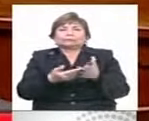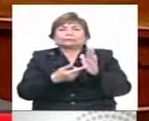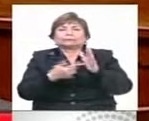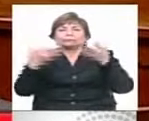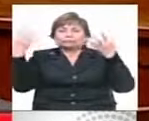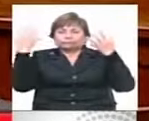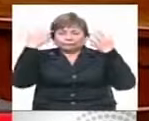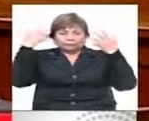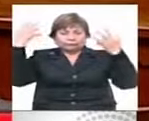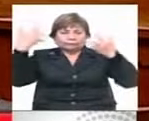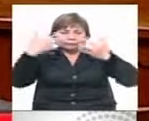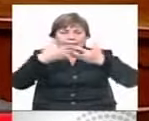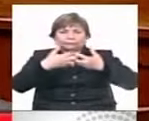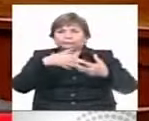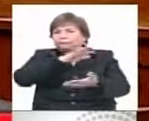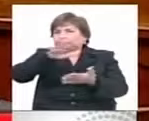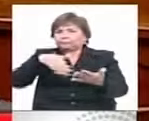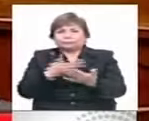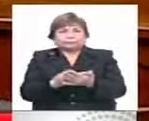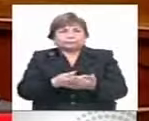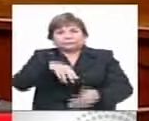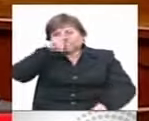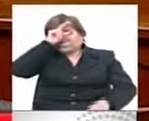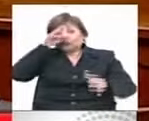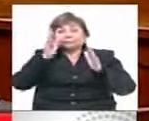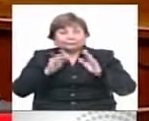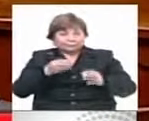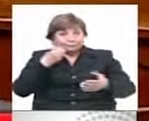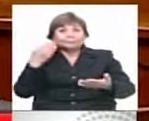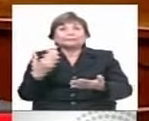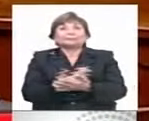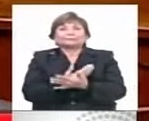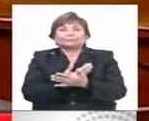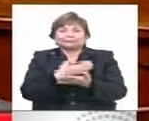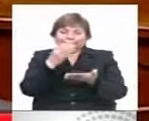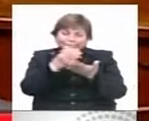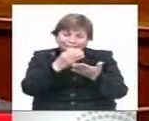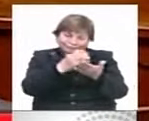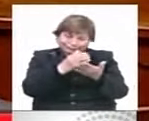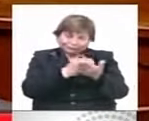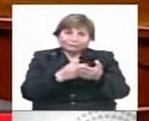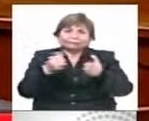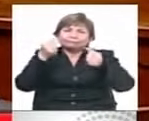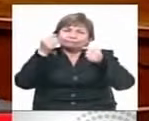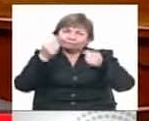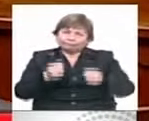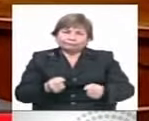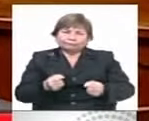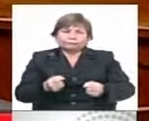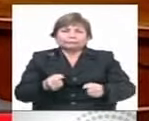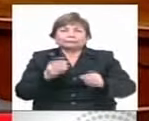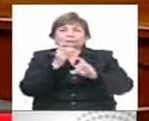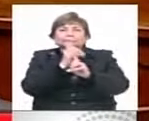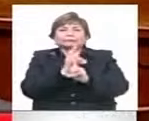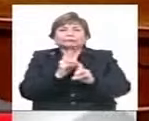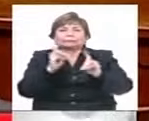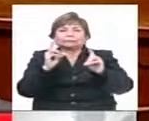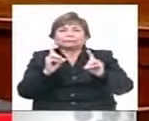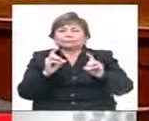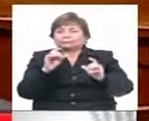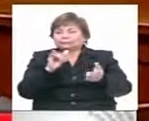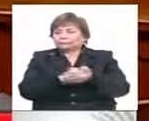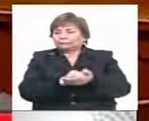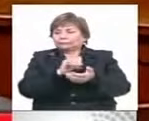pacto que beneficie a todos los peruanos, un nuevo contrato social por la estabilidad y la democracia y